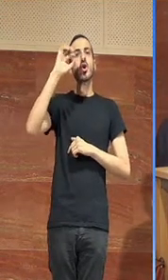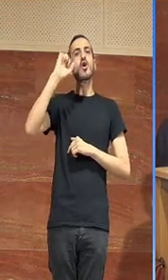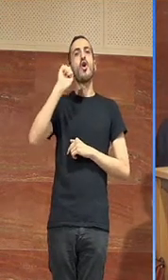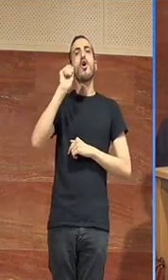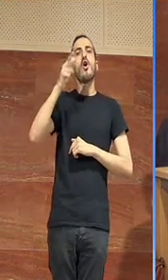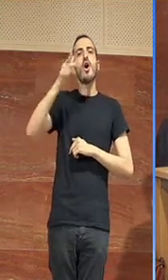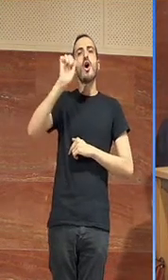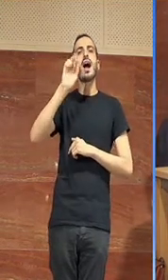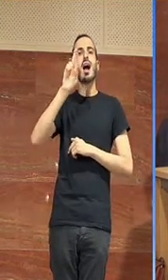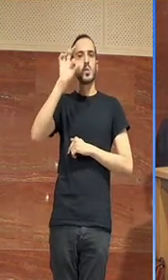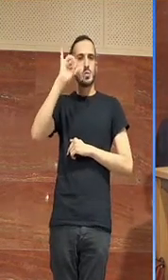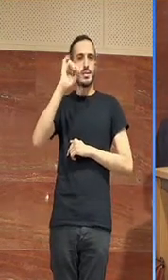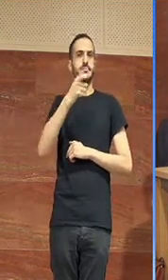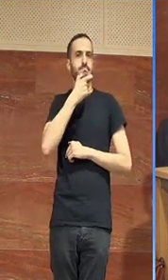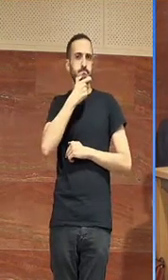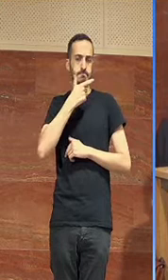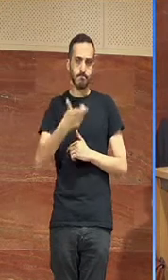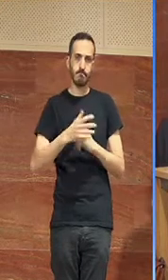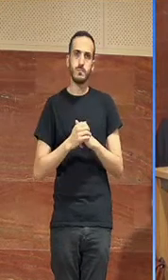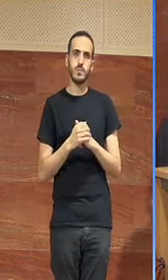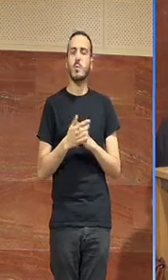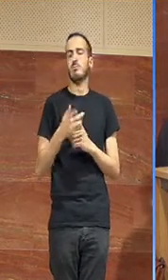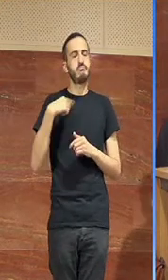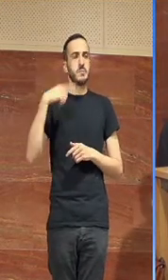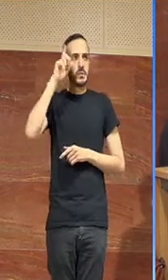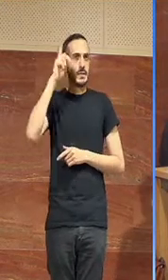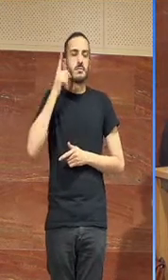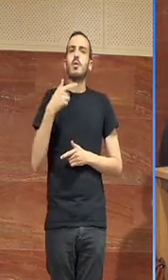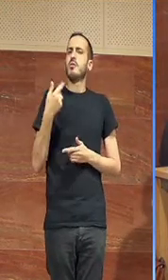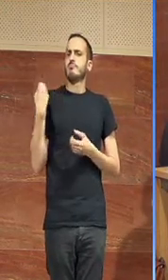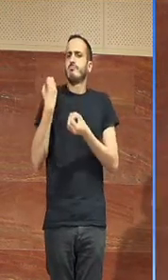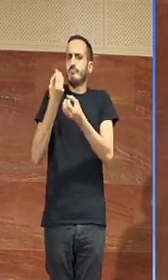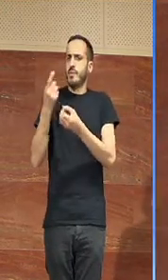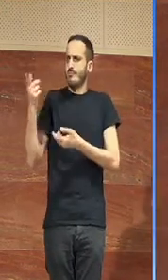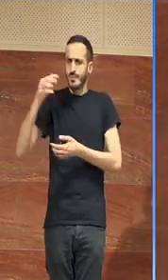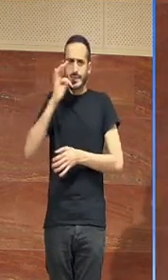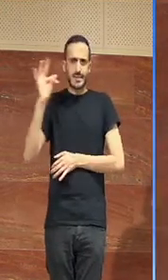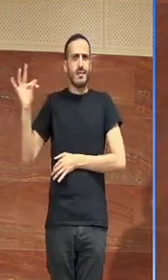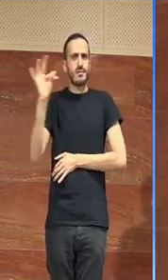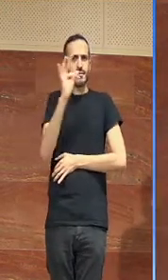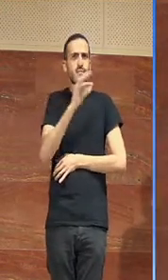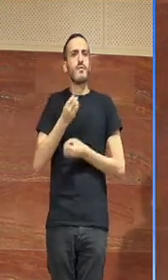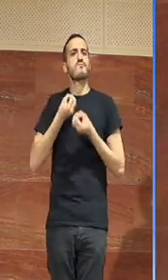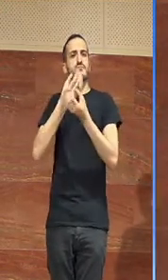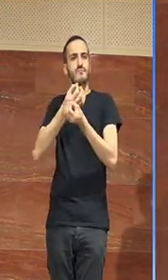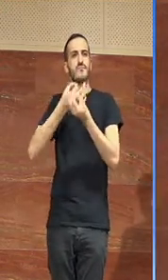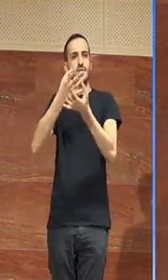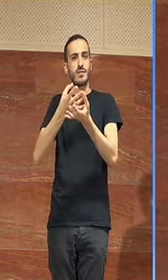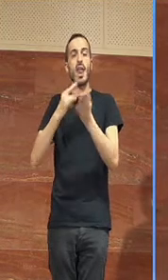residencial necesaria en el panorama social español. Bueno, eso es lo que nos van a explicar ellos, ¿no? Esos nuevos modelos de